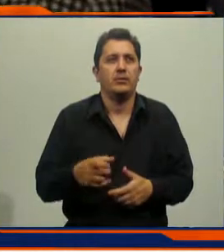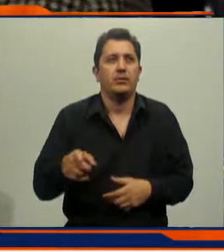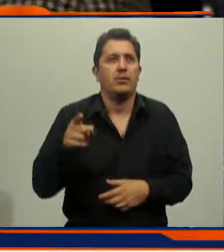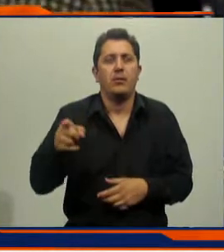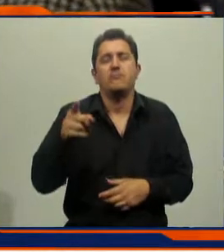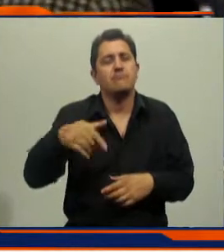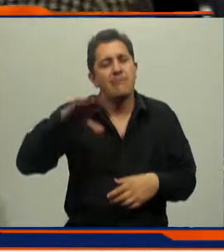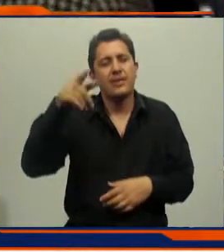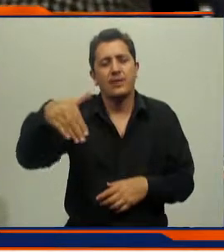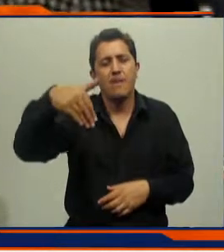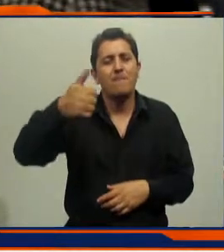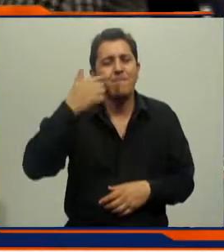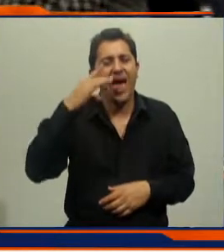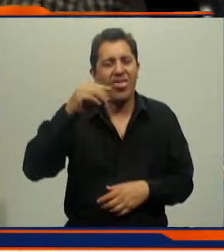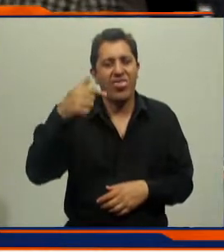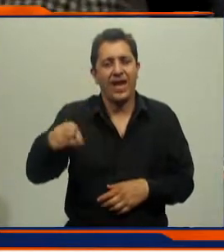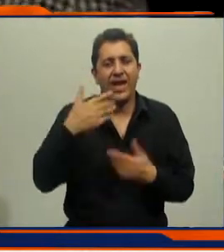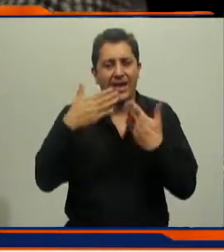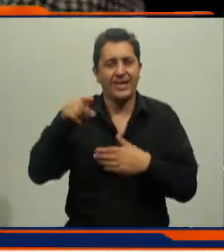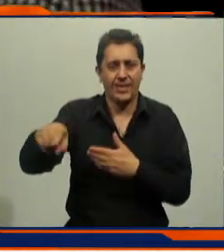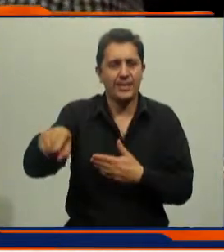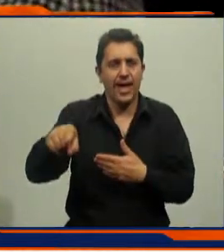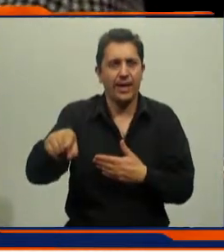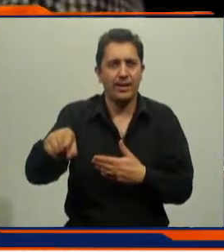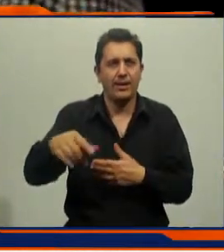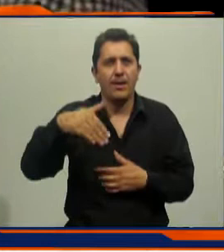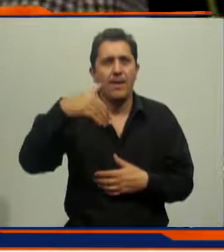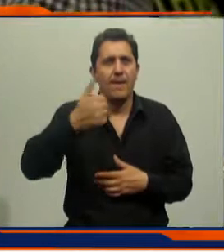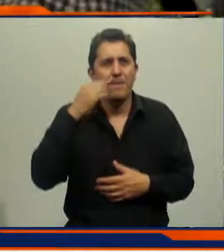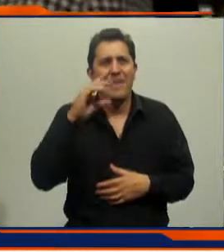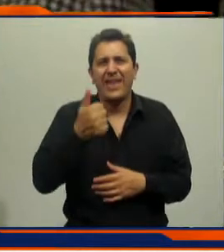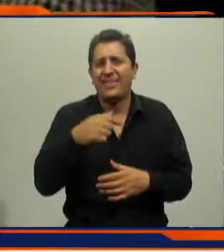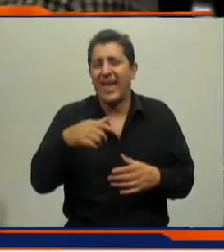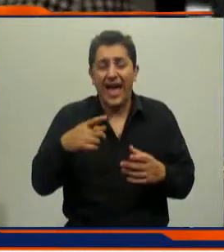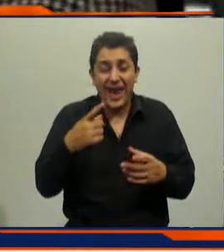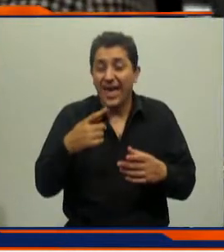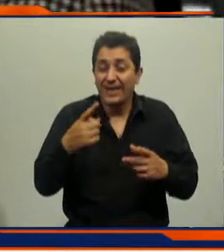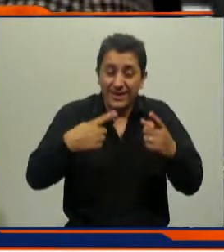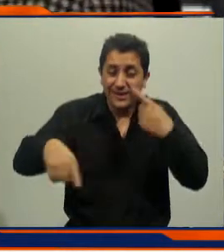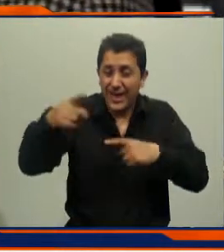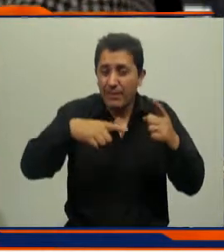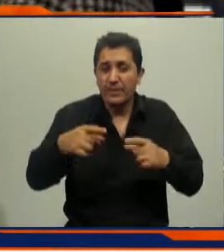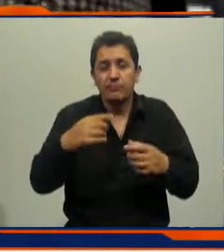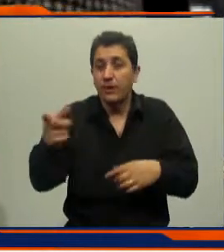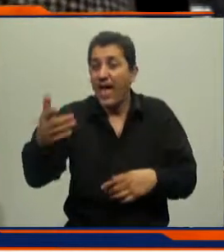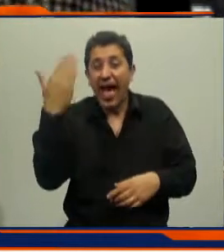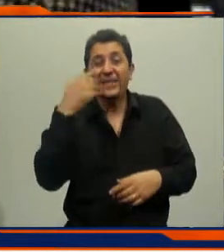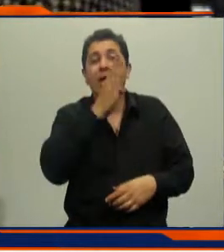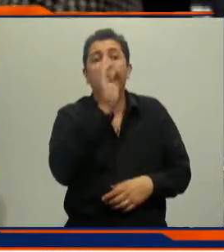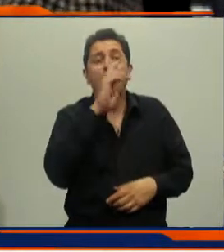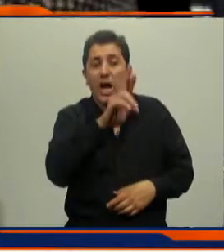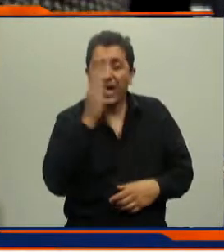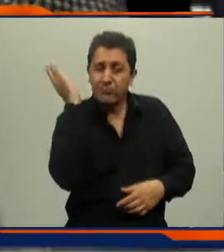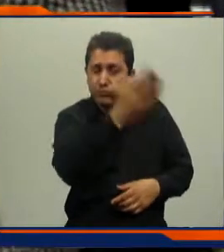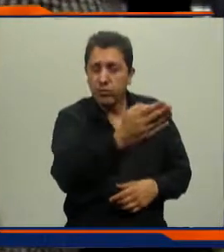absolutamente de Maidana. Maidana es parte absolutamente trascendental de la gestión al ganarle a Broner. Después el